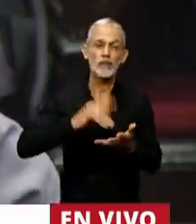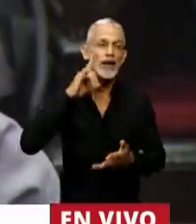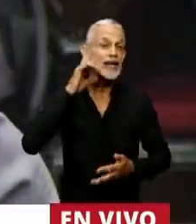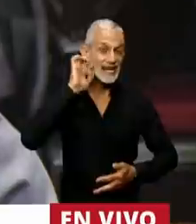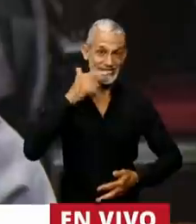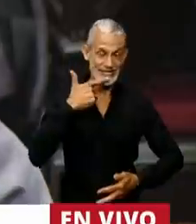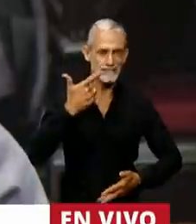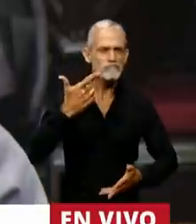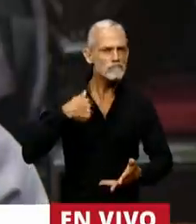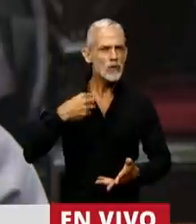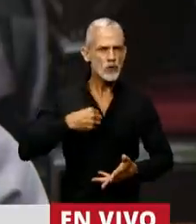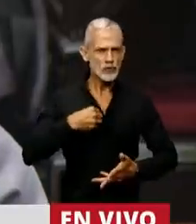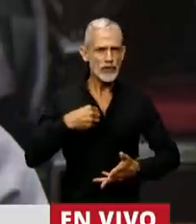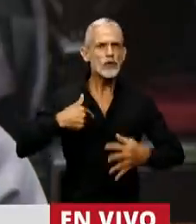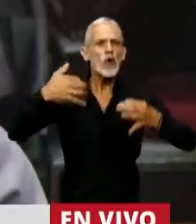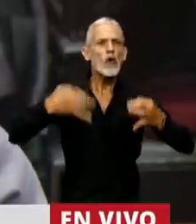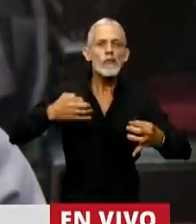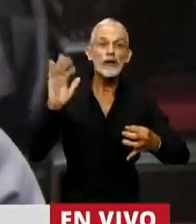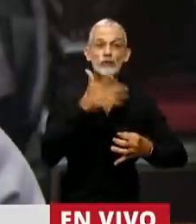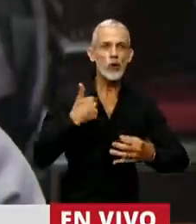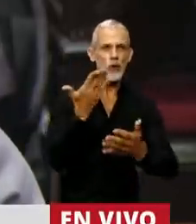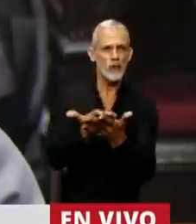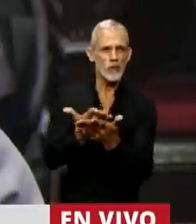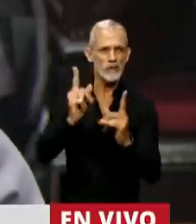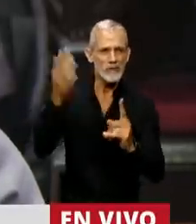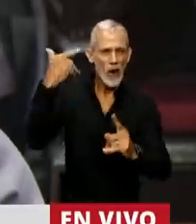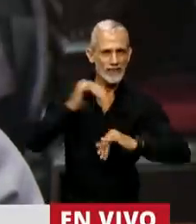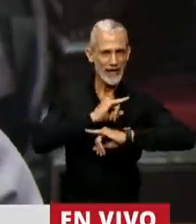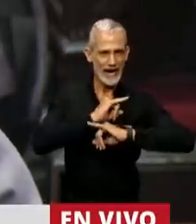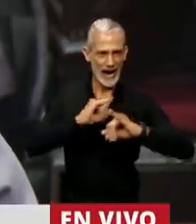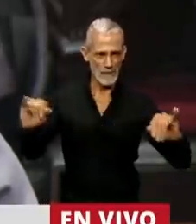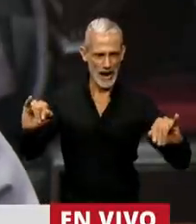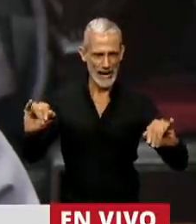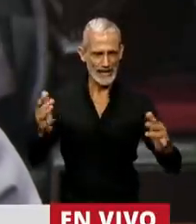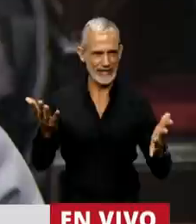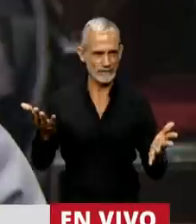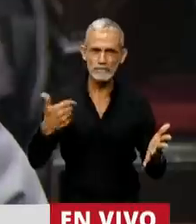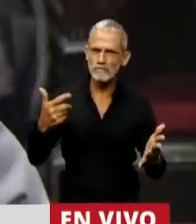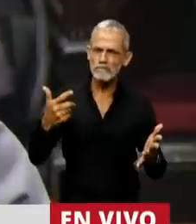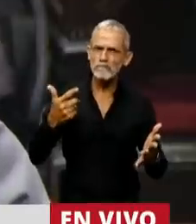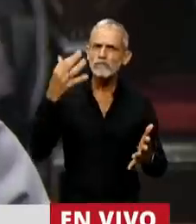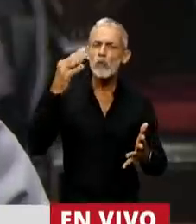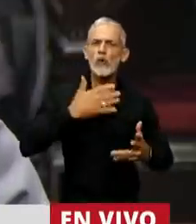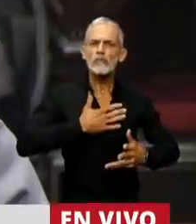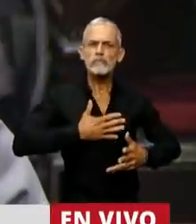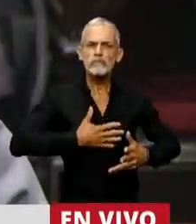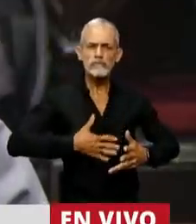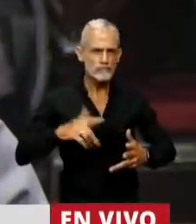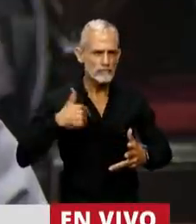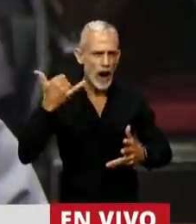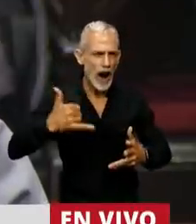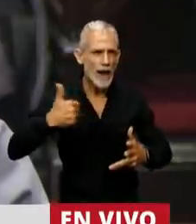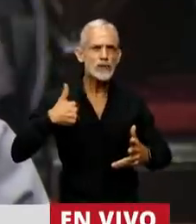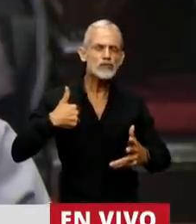Siento que he cumplido todo lo que he propuesto en la campaña. La única tranquilidad que tengo es que no